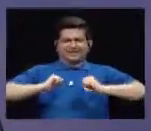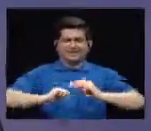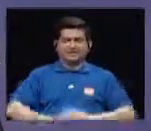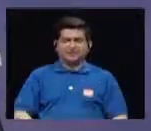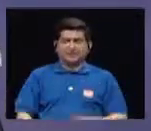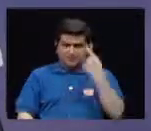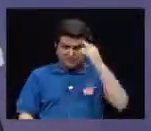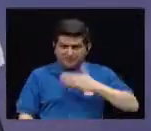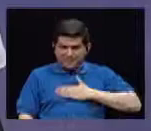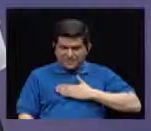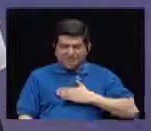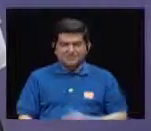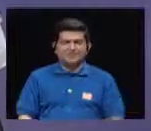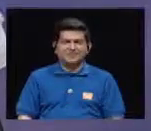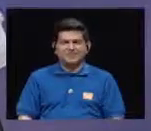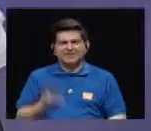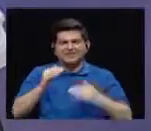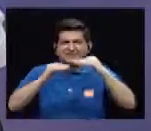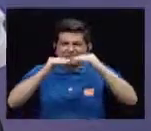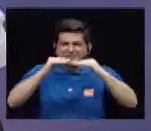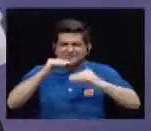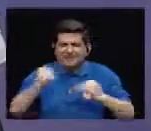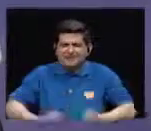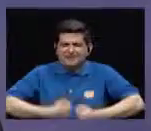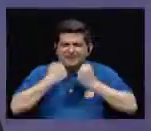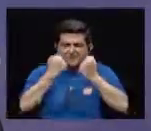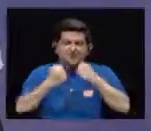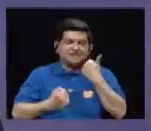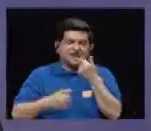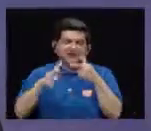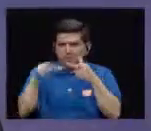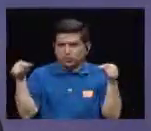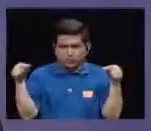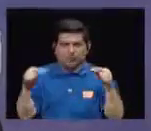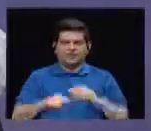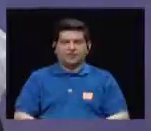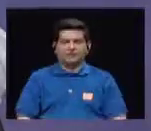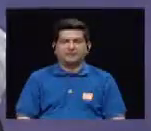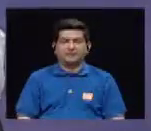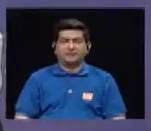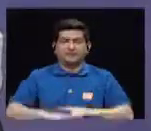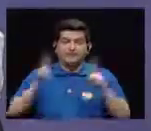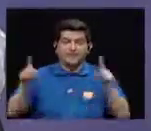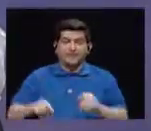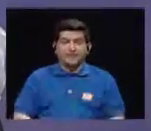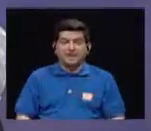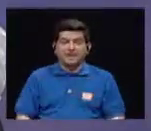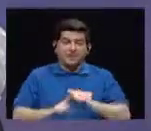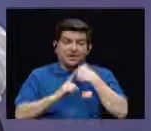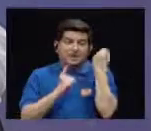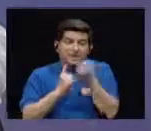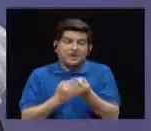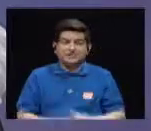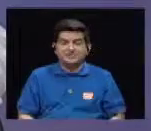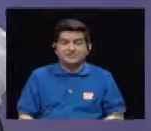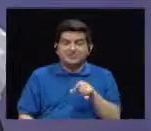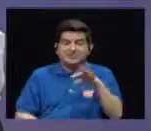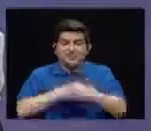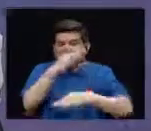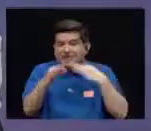que para mi gusto, yo le hubiera bajado un poco los decibeles porque es otro lenguaje, pero a caballo regalado...